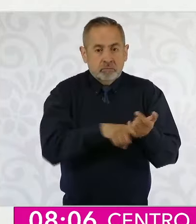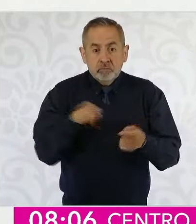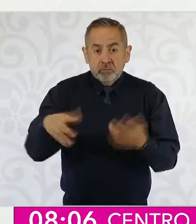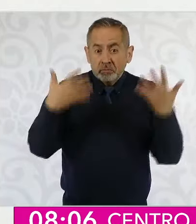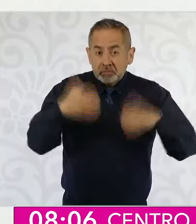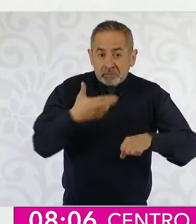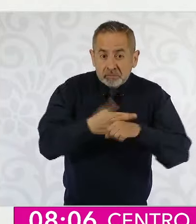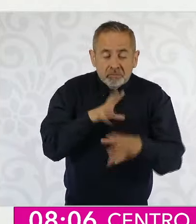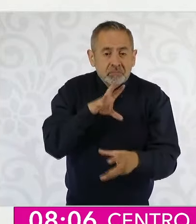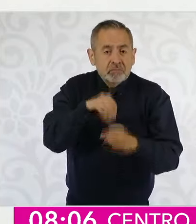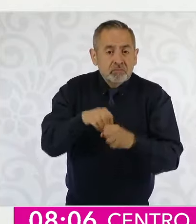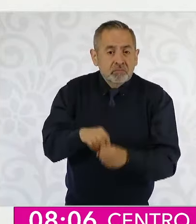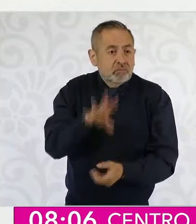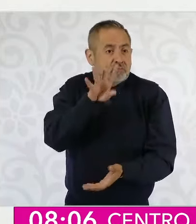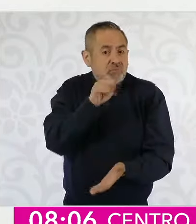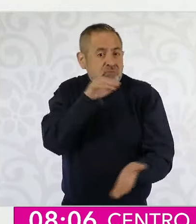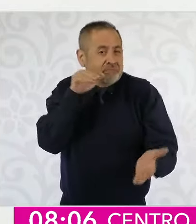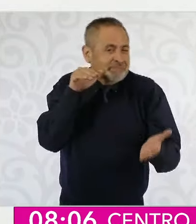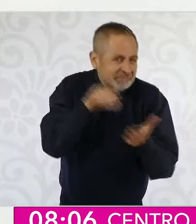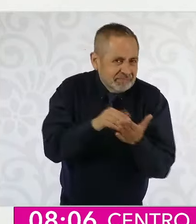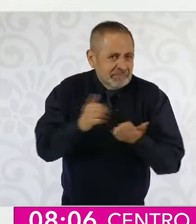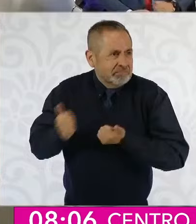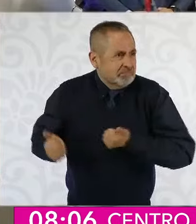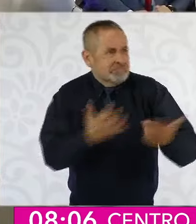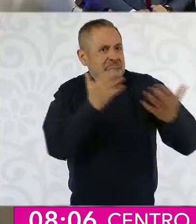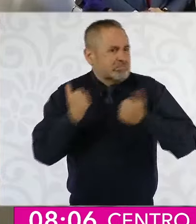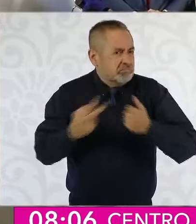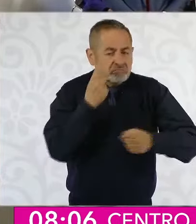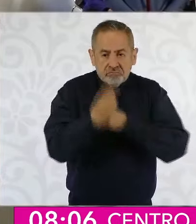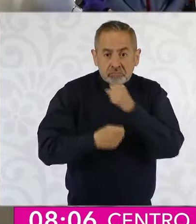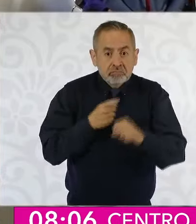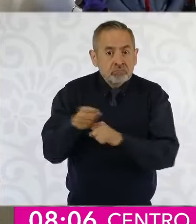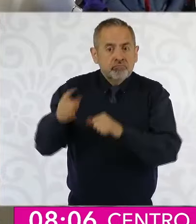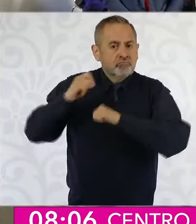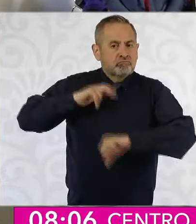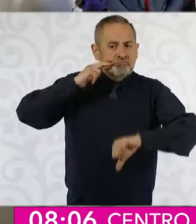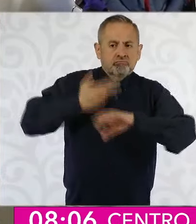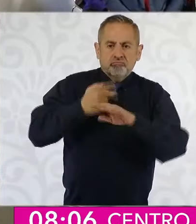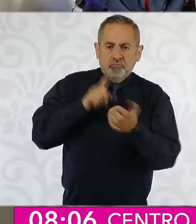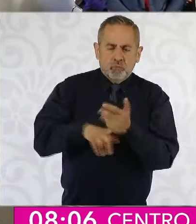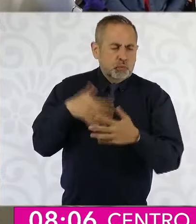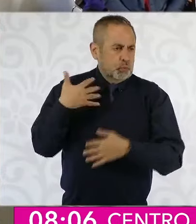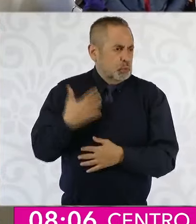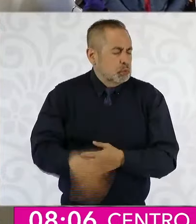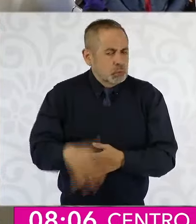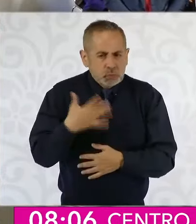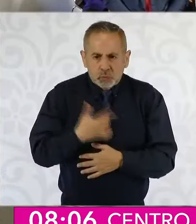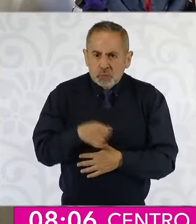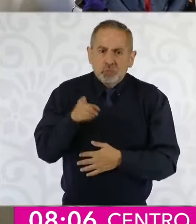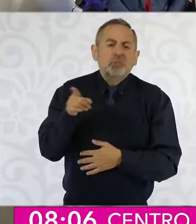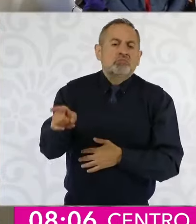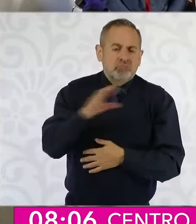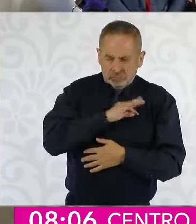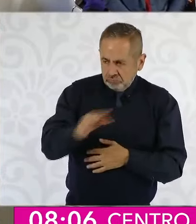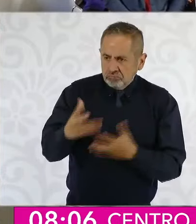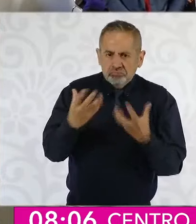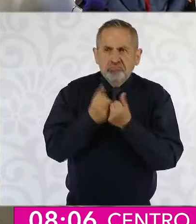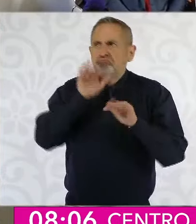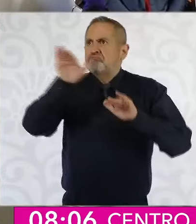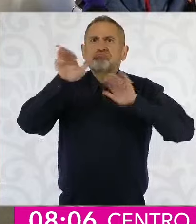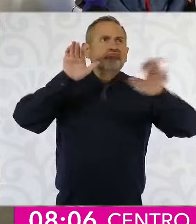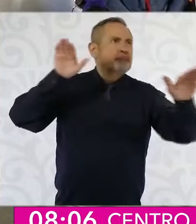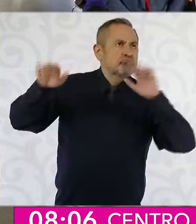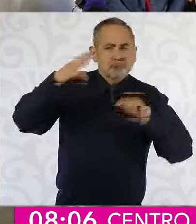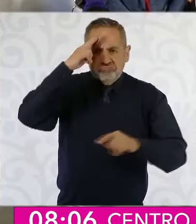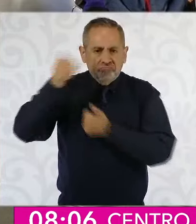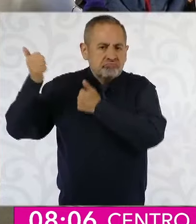suman 90,000 embarques al año y es una grandísima representante de lo que se puede hacer para atraer inversión extranjera